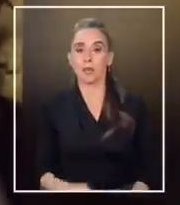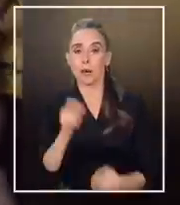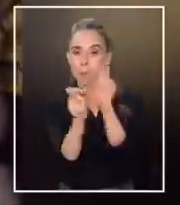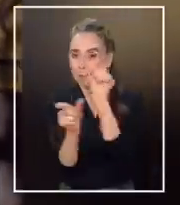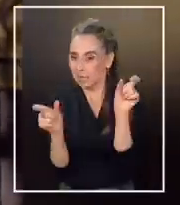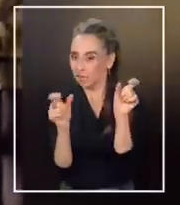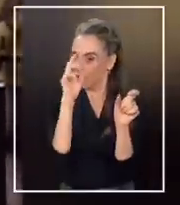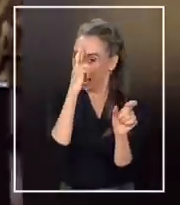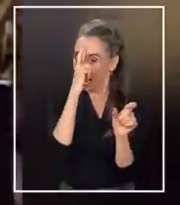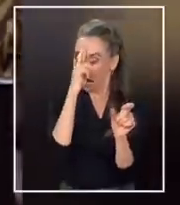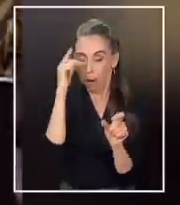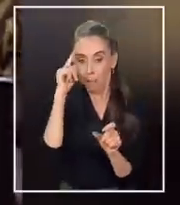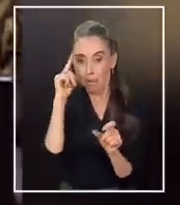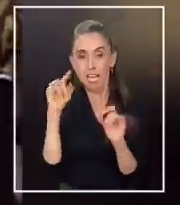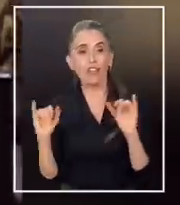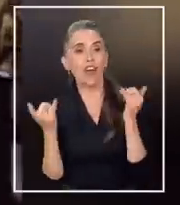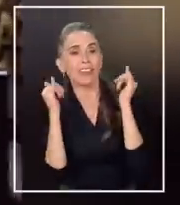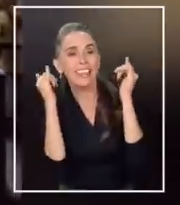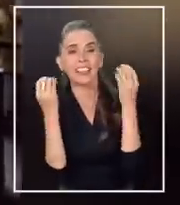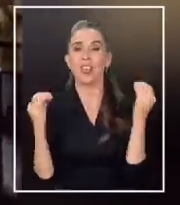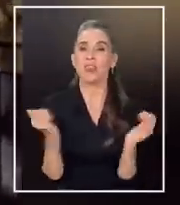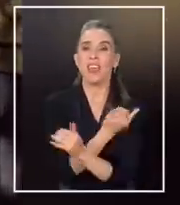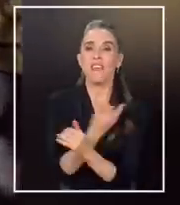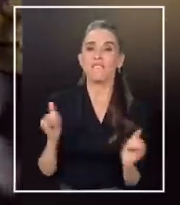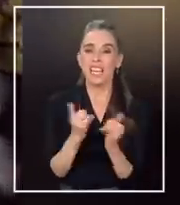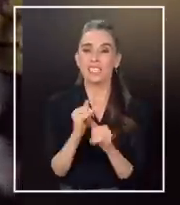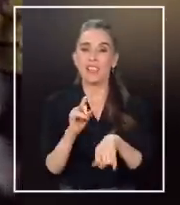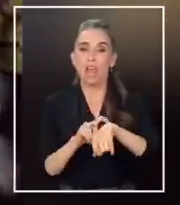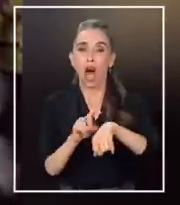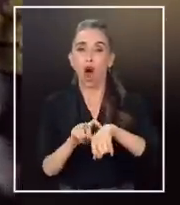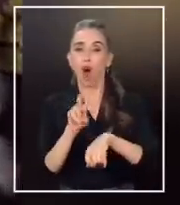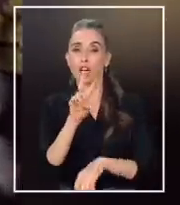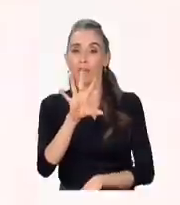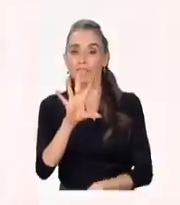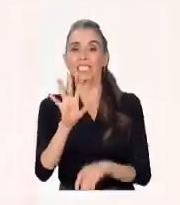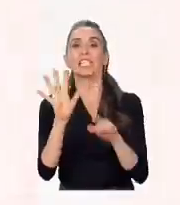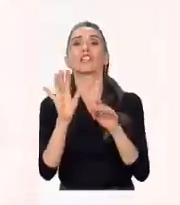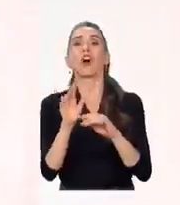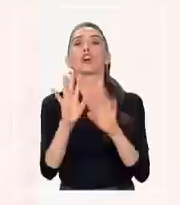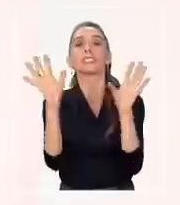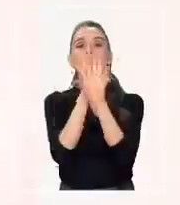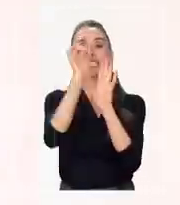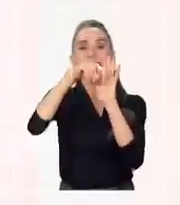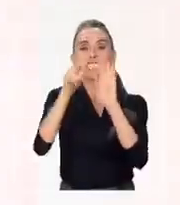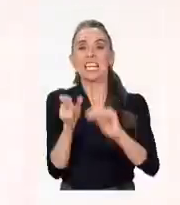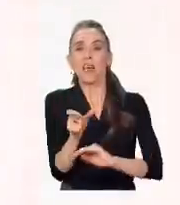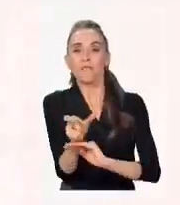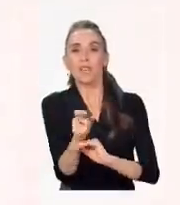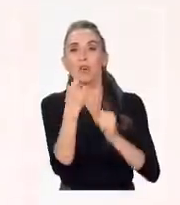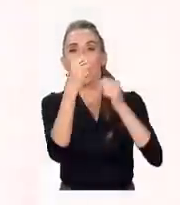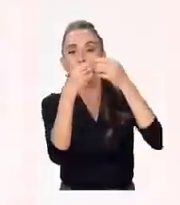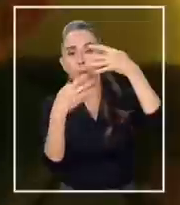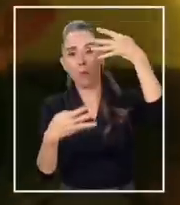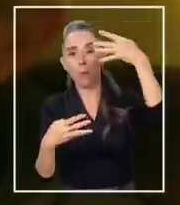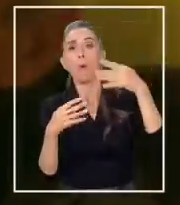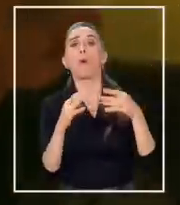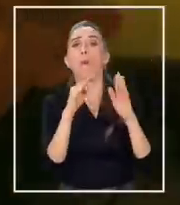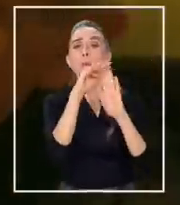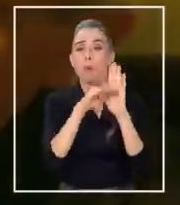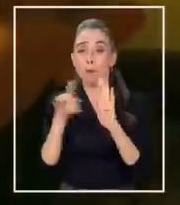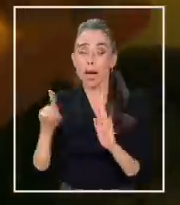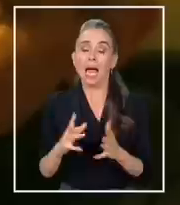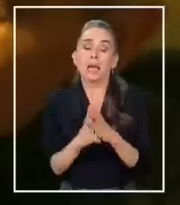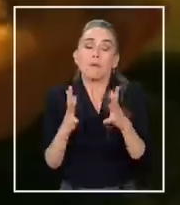Gente rara, pero entretenida, divertida. Hora 25, cine, video y tantos programas que con ganas y mucha